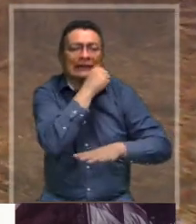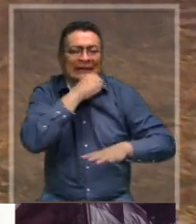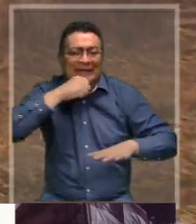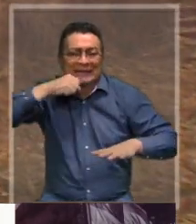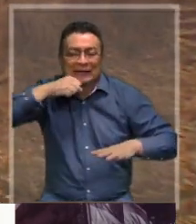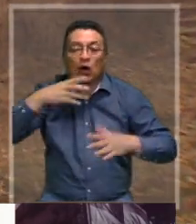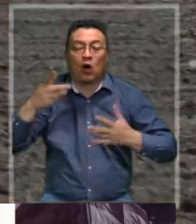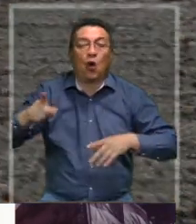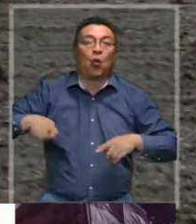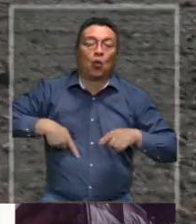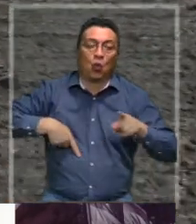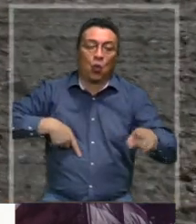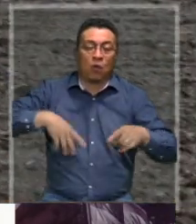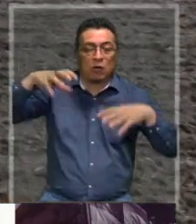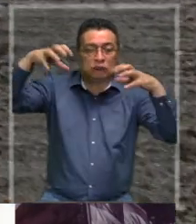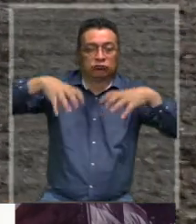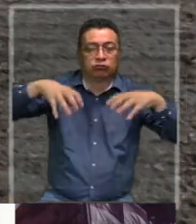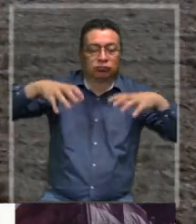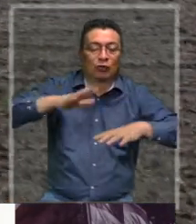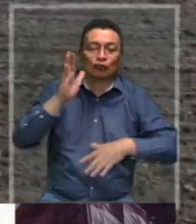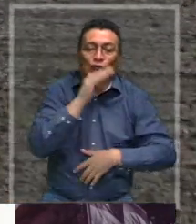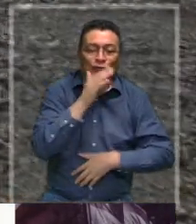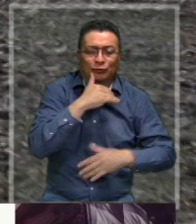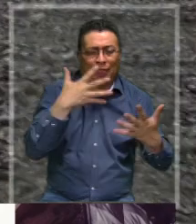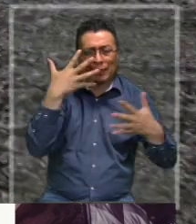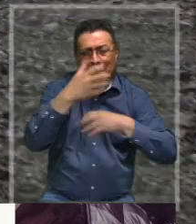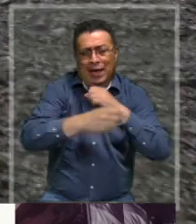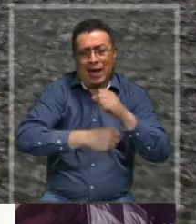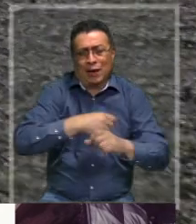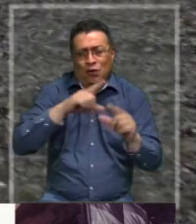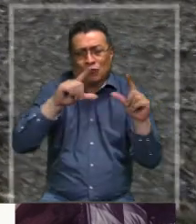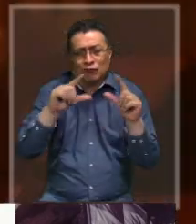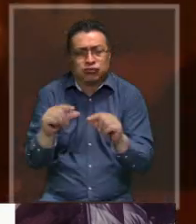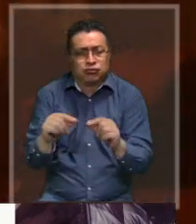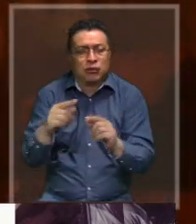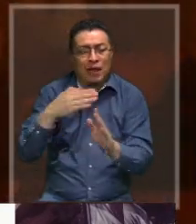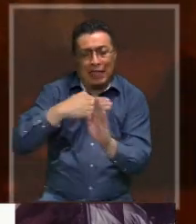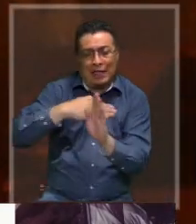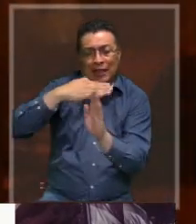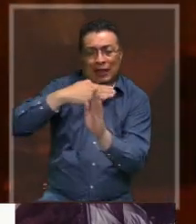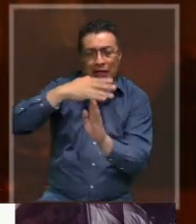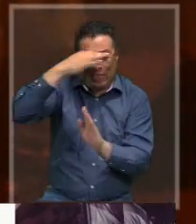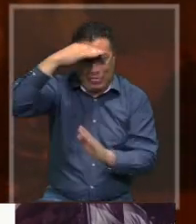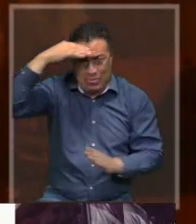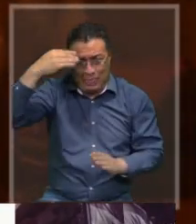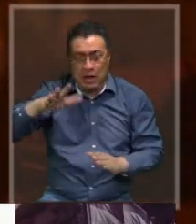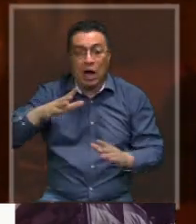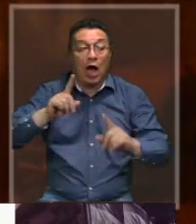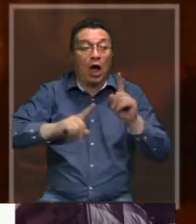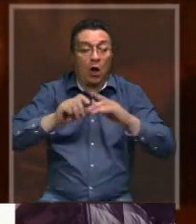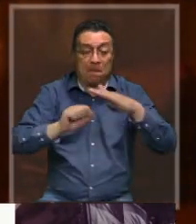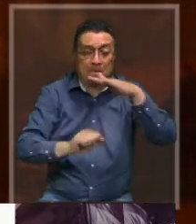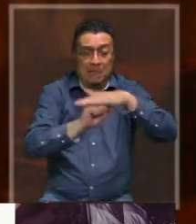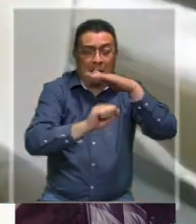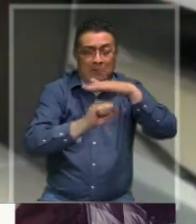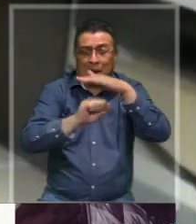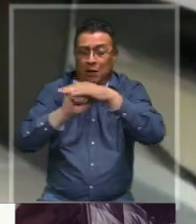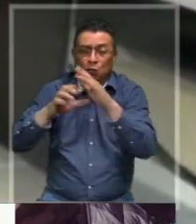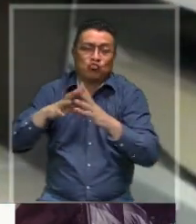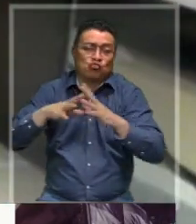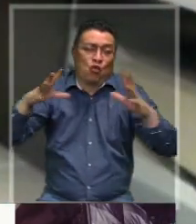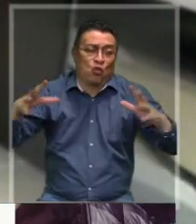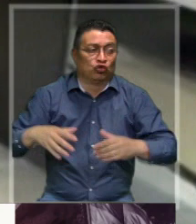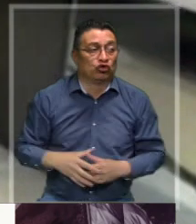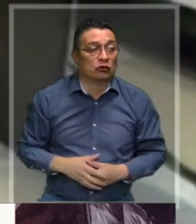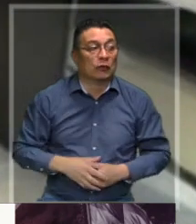producto de la sequía crónica que vivimos hace más de una década y temperaturas que solo suben, logrando en algunos casos pic históricos.